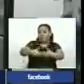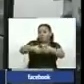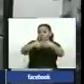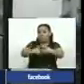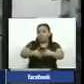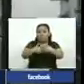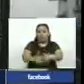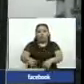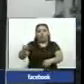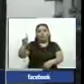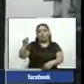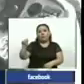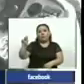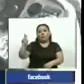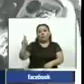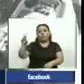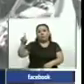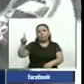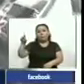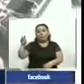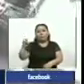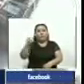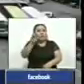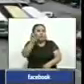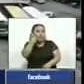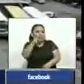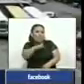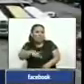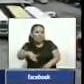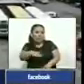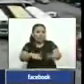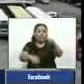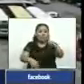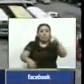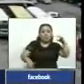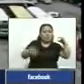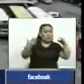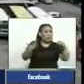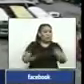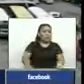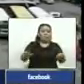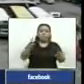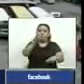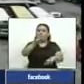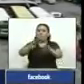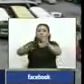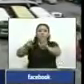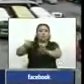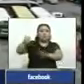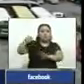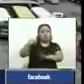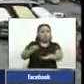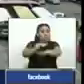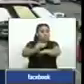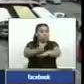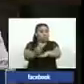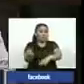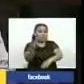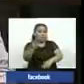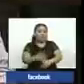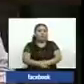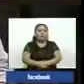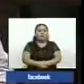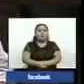Transportes Unidos de Occidente, que por 18 años ha venido implementando la modernización del servicio a los usuarios.